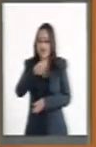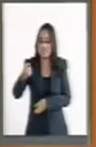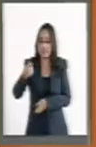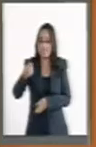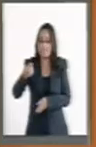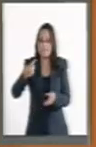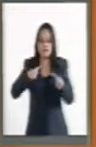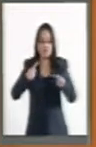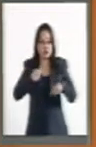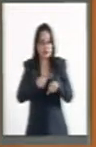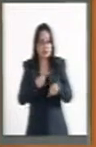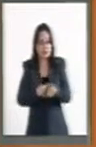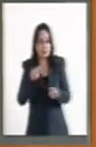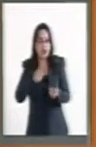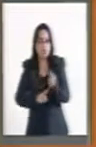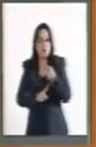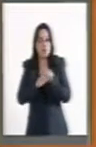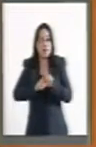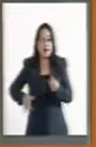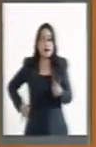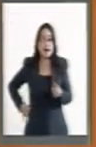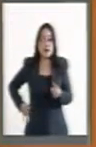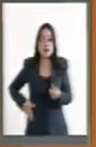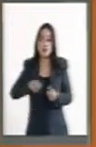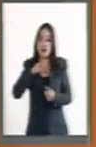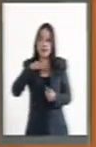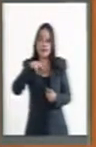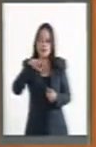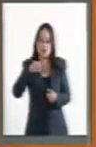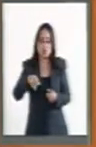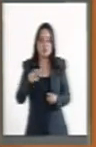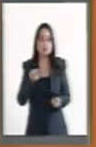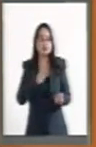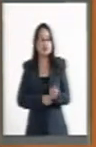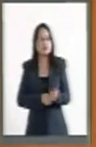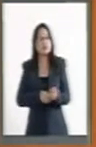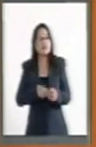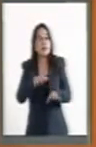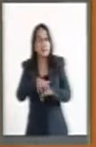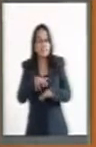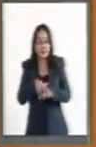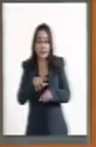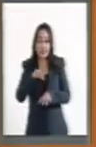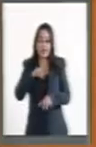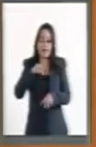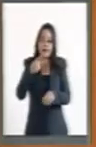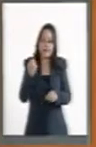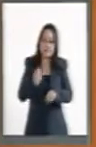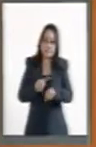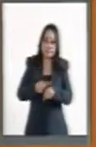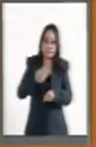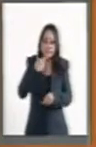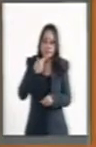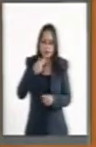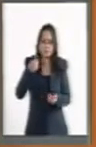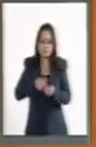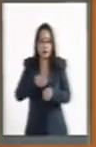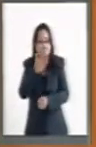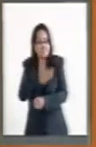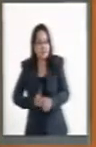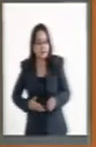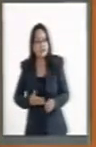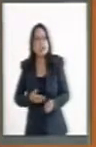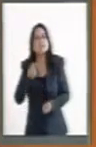alguna complicación renal. El 30% de los problemas de pie diabético terminan en amputación, y 2 de cada 5 pacientes